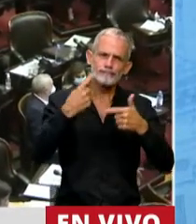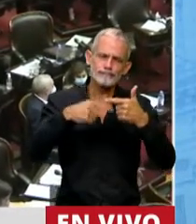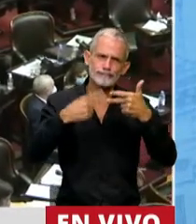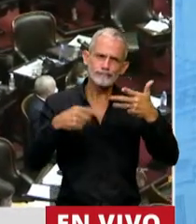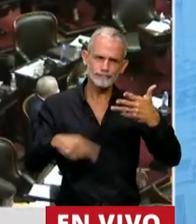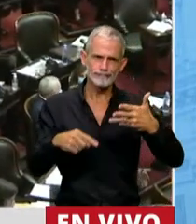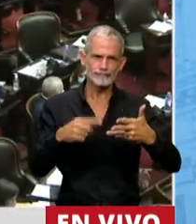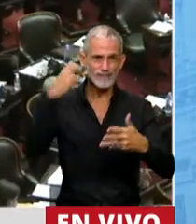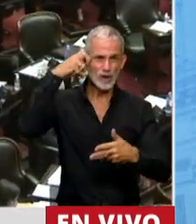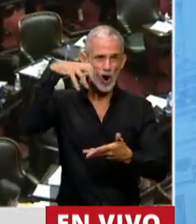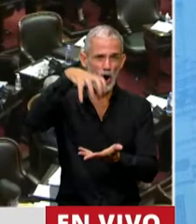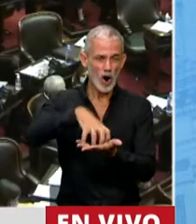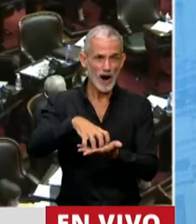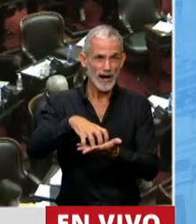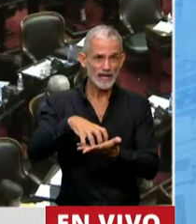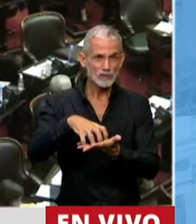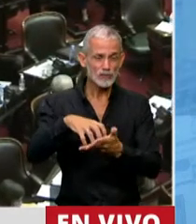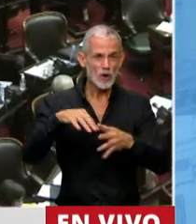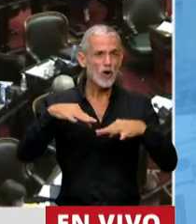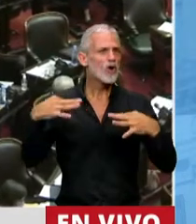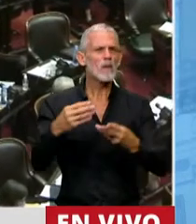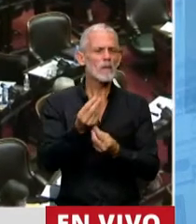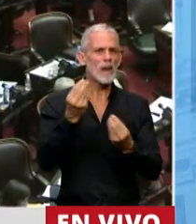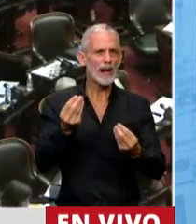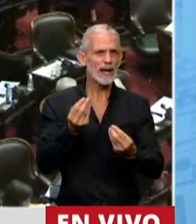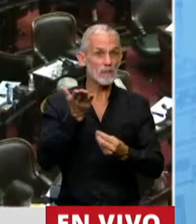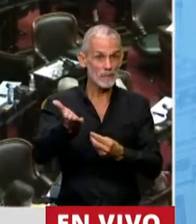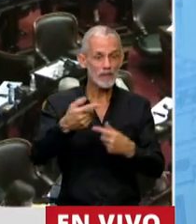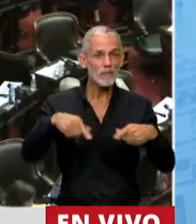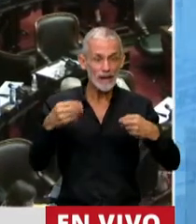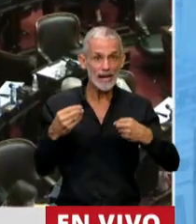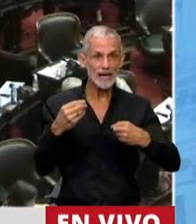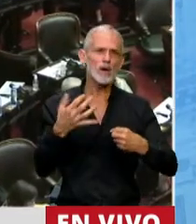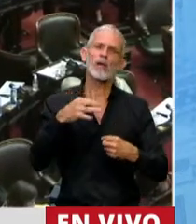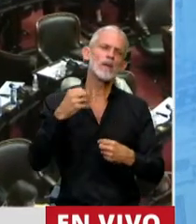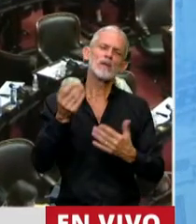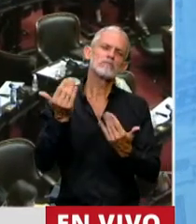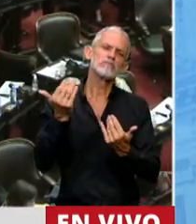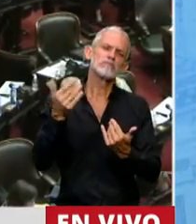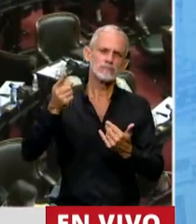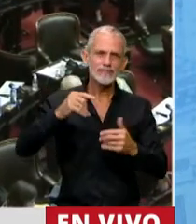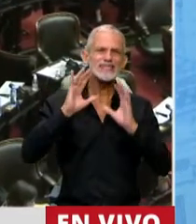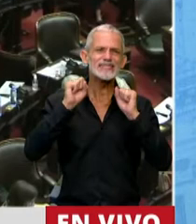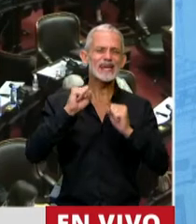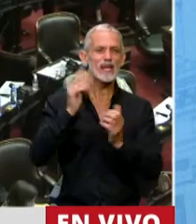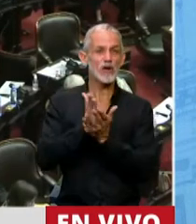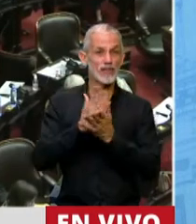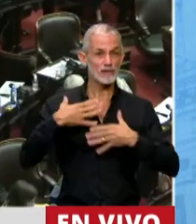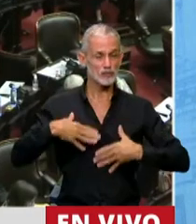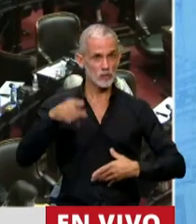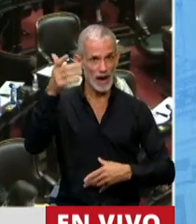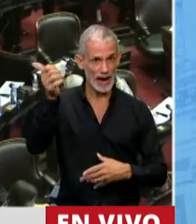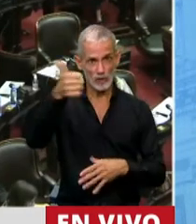en este congreso de la nación para que se interpele al secretario de derechos humanos